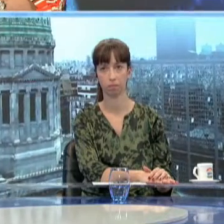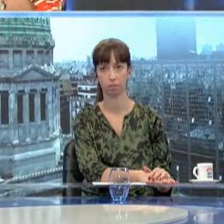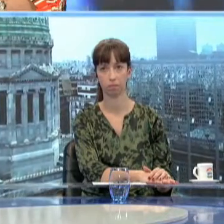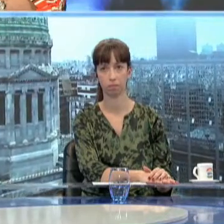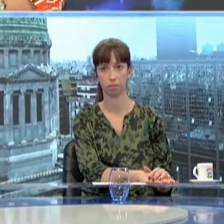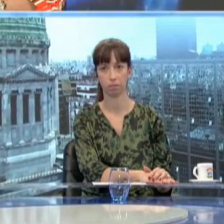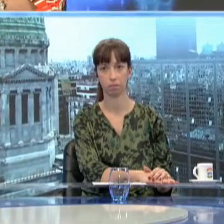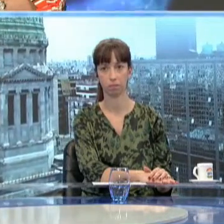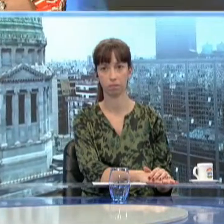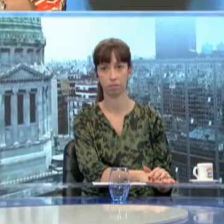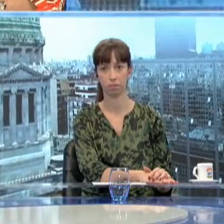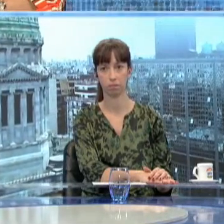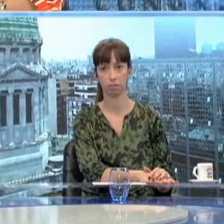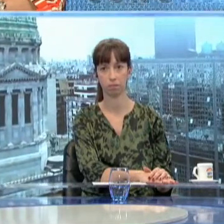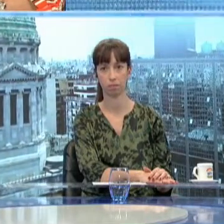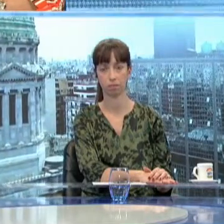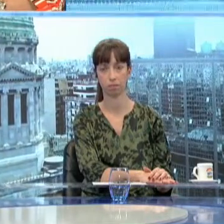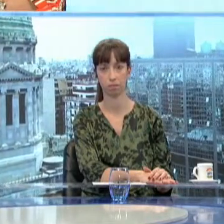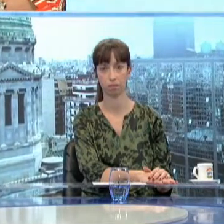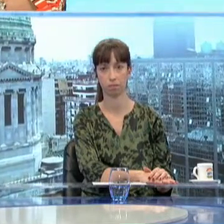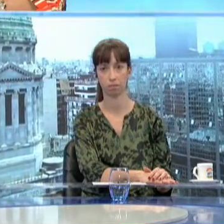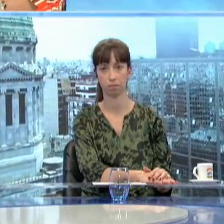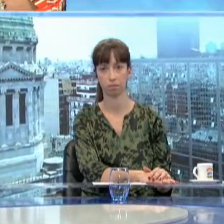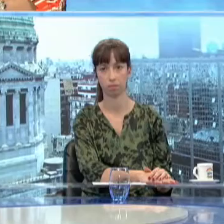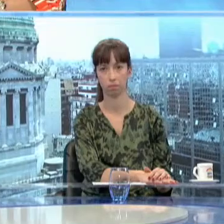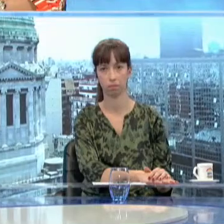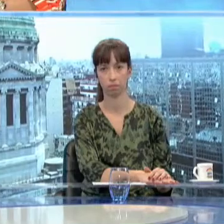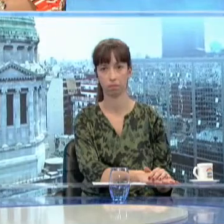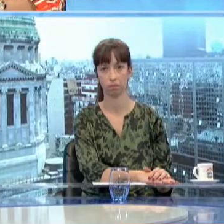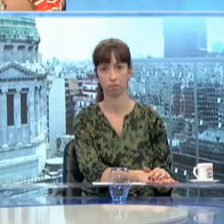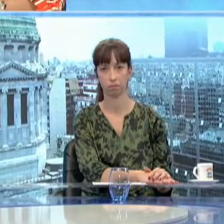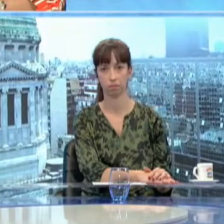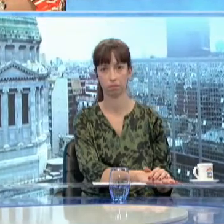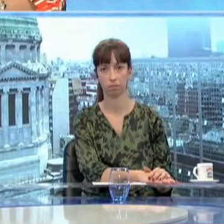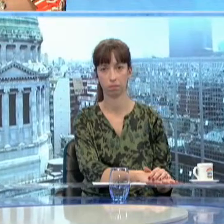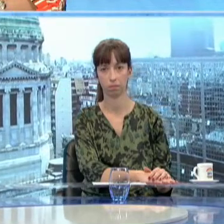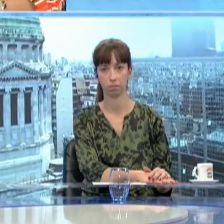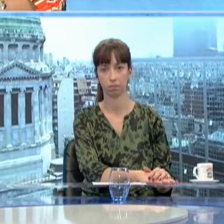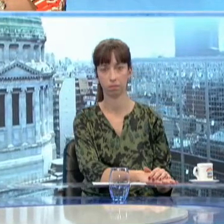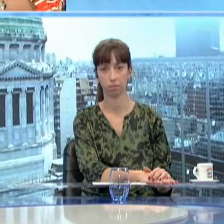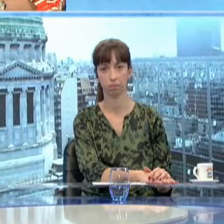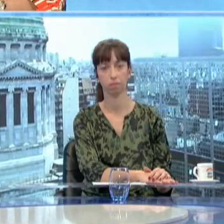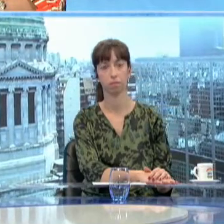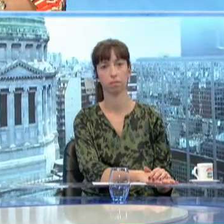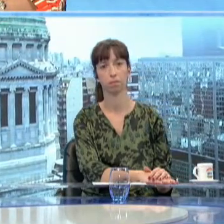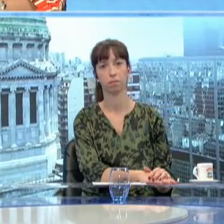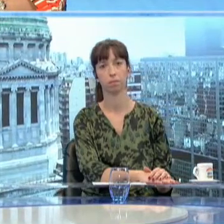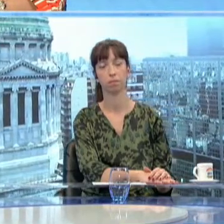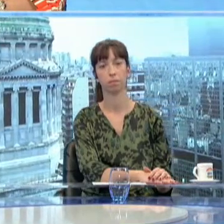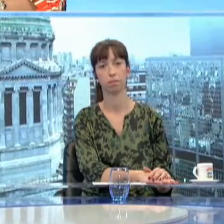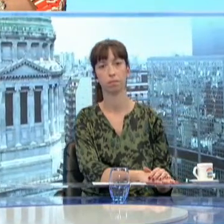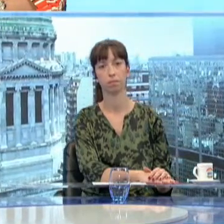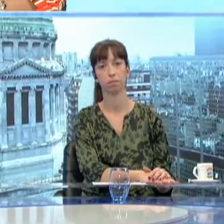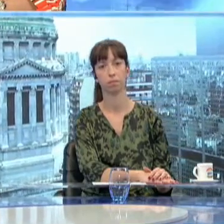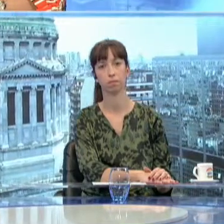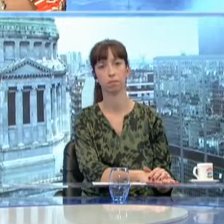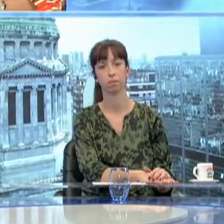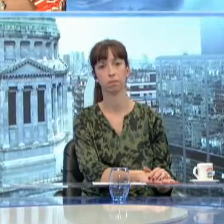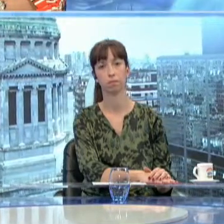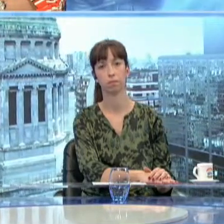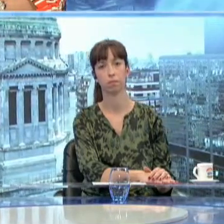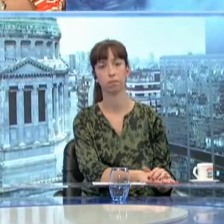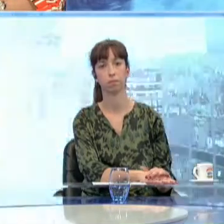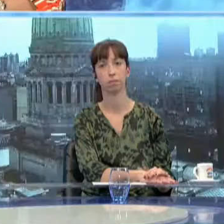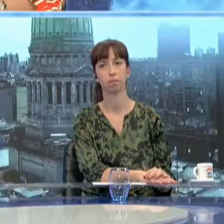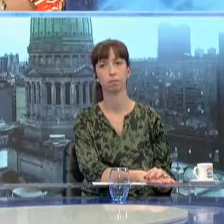de conectividad, por vivir en lugares sin conectividad o no tener los equipos o los